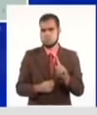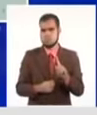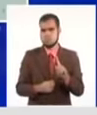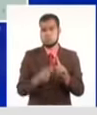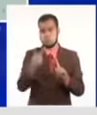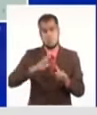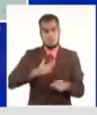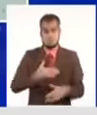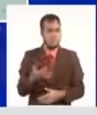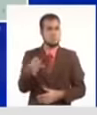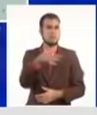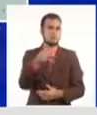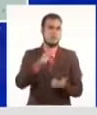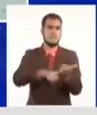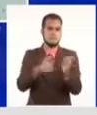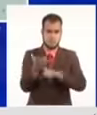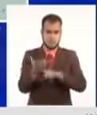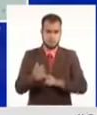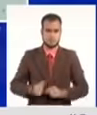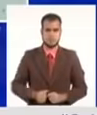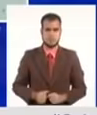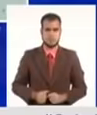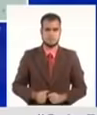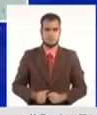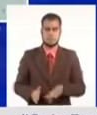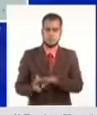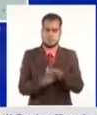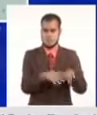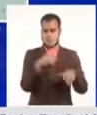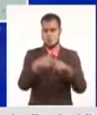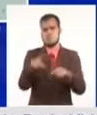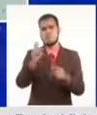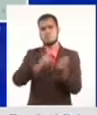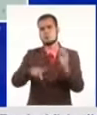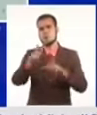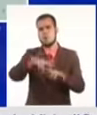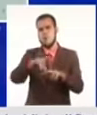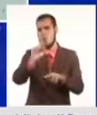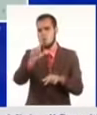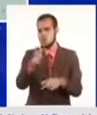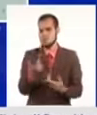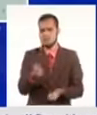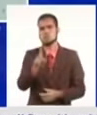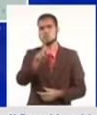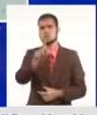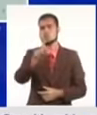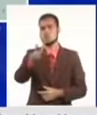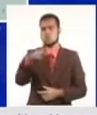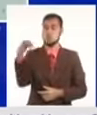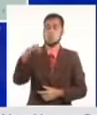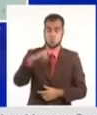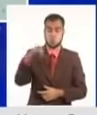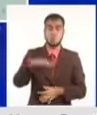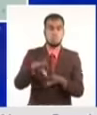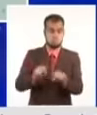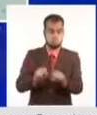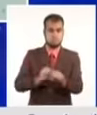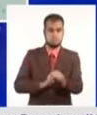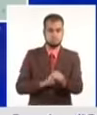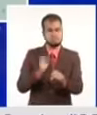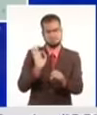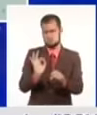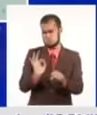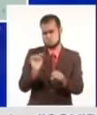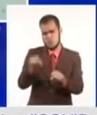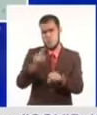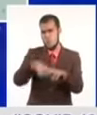Padre. Y la provincia de Holguín con 12 casos importados. Siempre esta provincia ha tenido